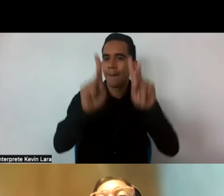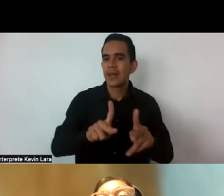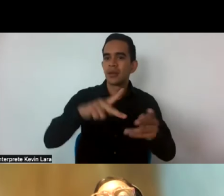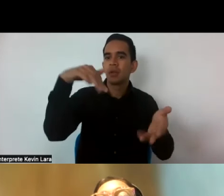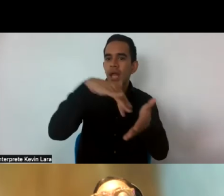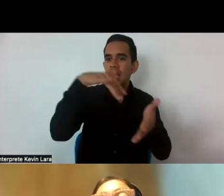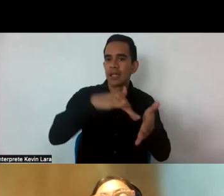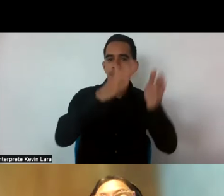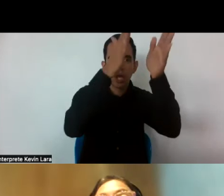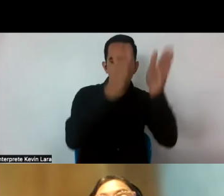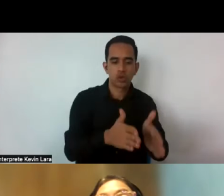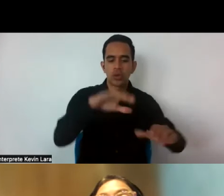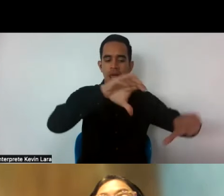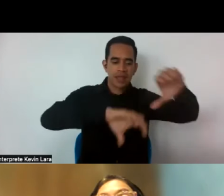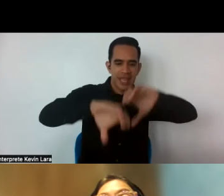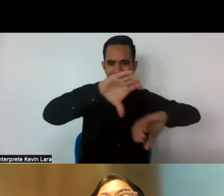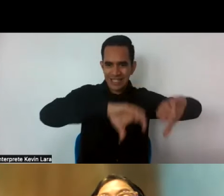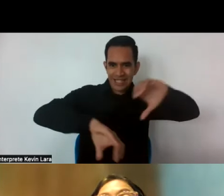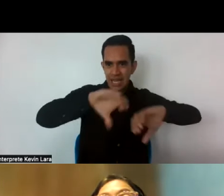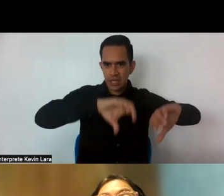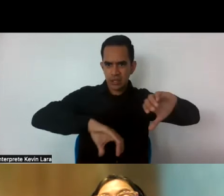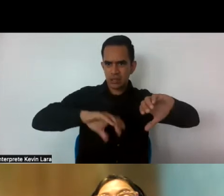las culebras?